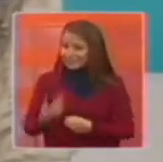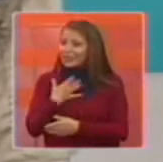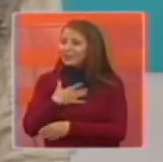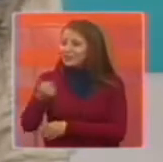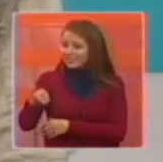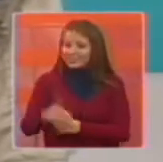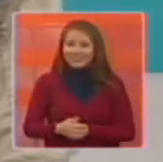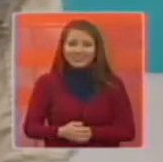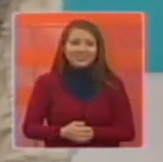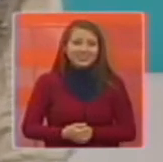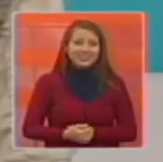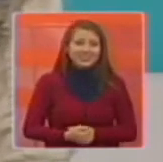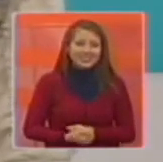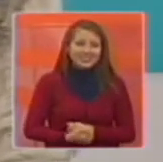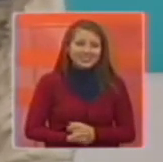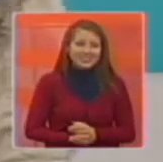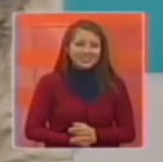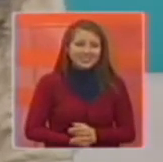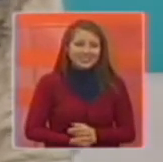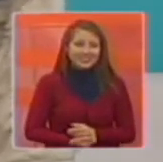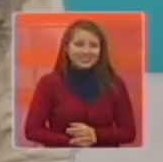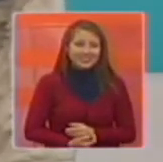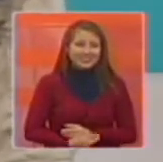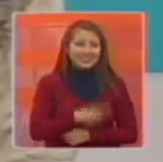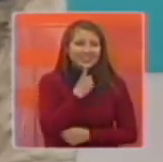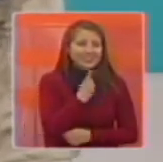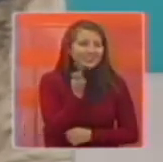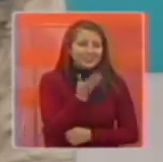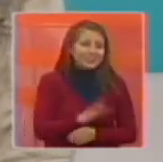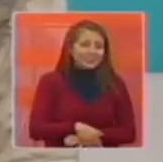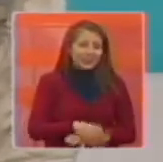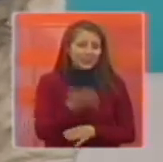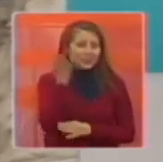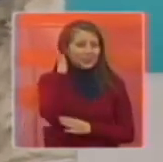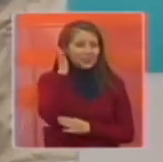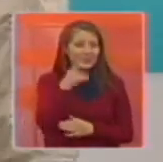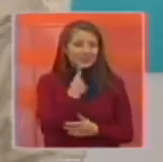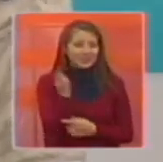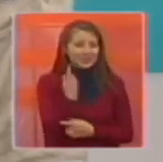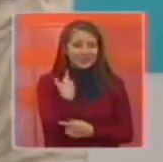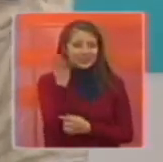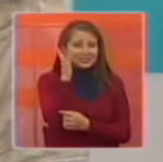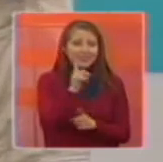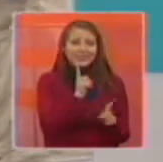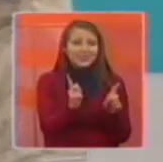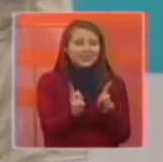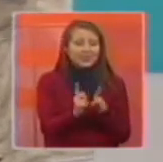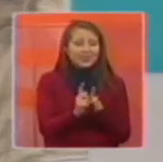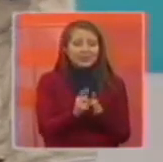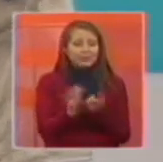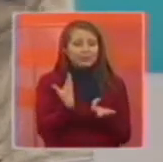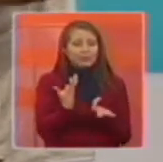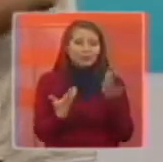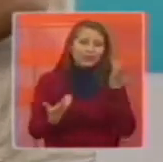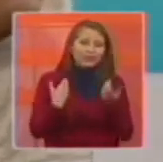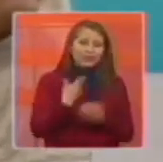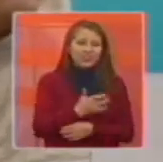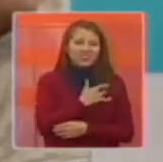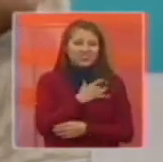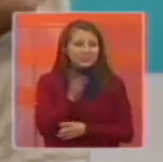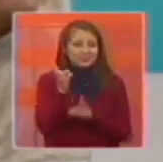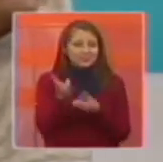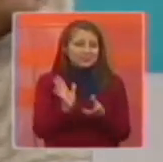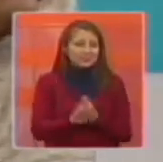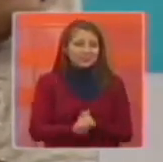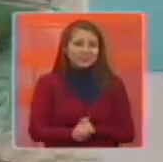va? Solo así te hace el gordo, ¿ves? Solo así, sí. Parece muñeco porfiado. Sí, sí.